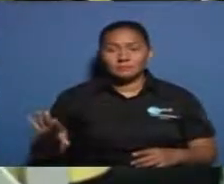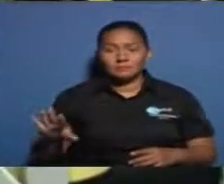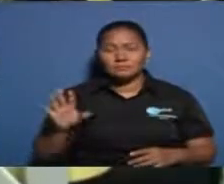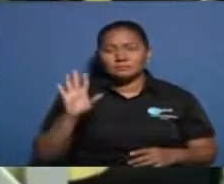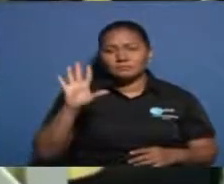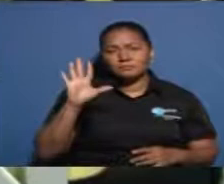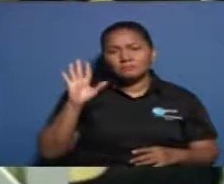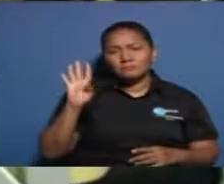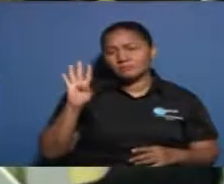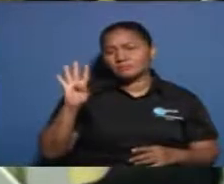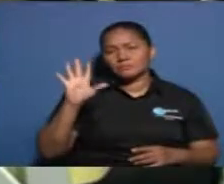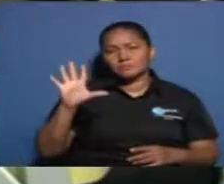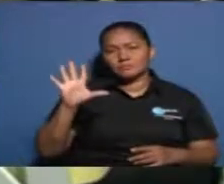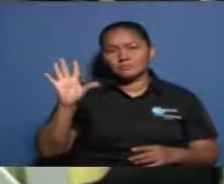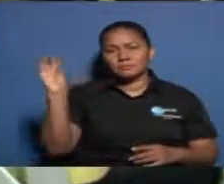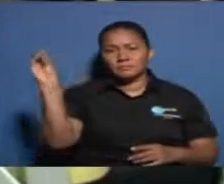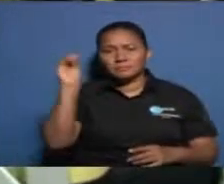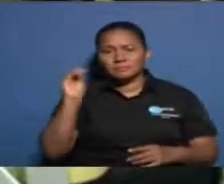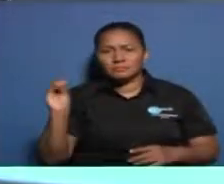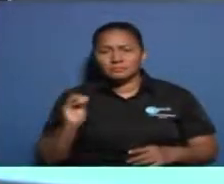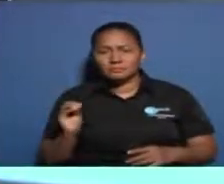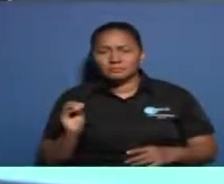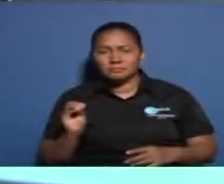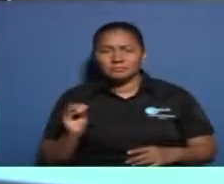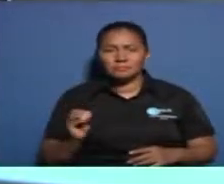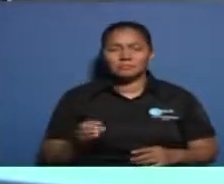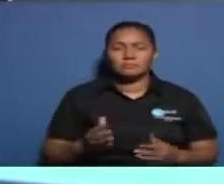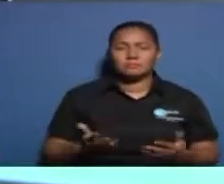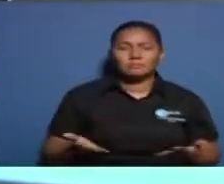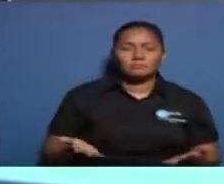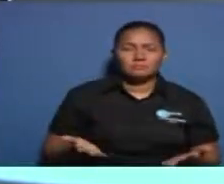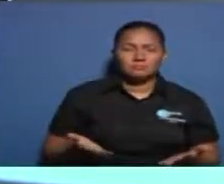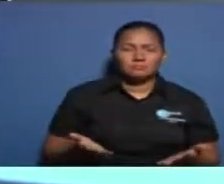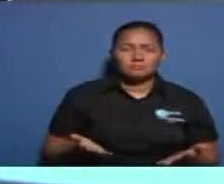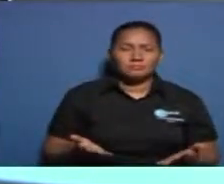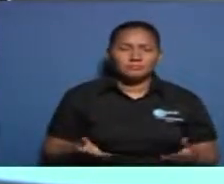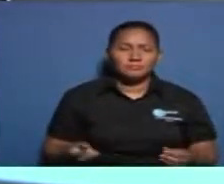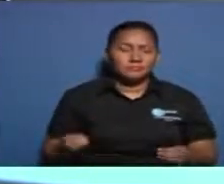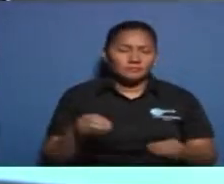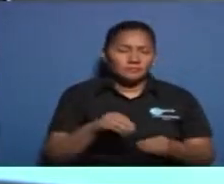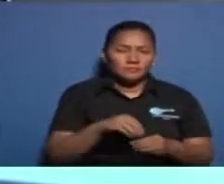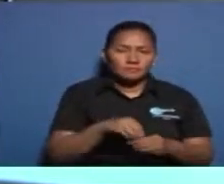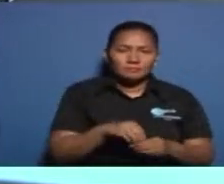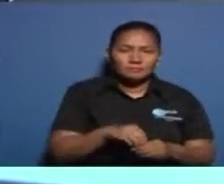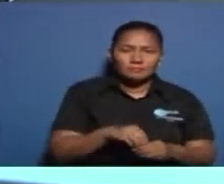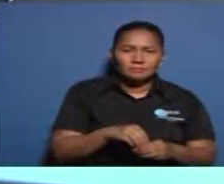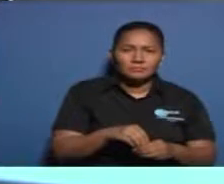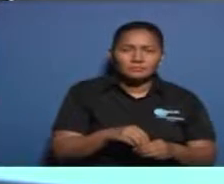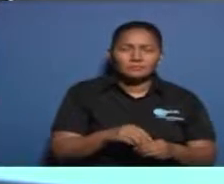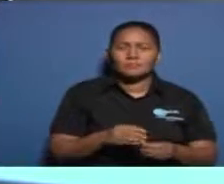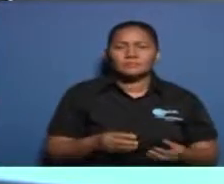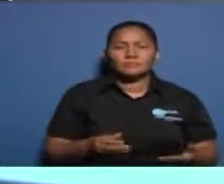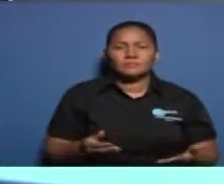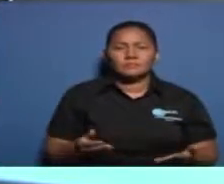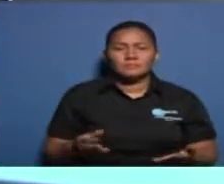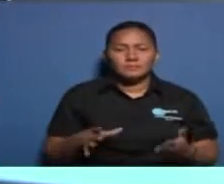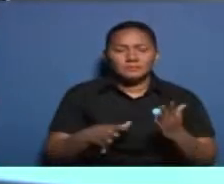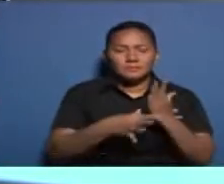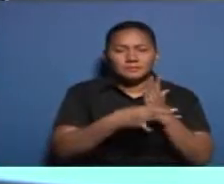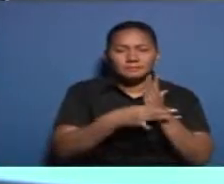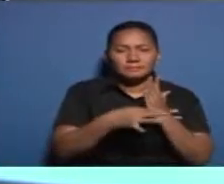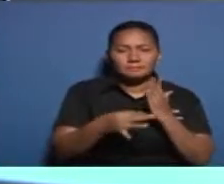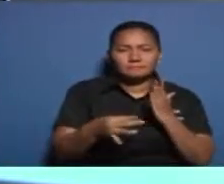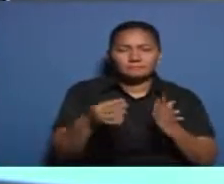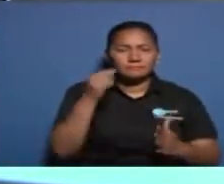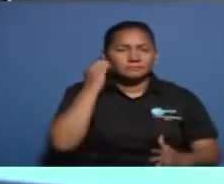es decir no estamos incorporando en la plenitud las posibilidades y las capacidades y los talentos de las mujeres al mercado de trabajo porque